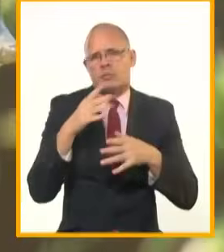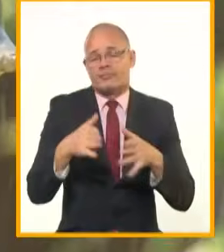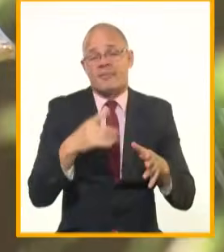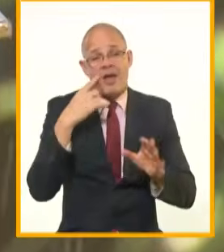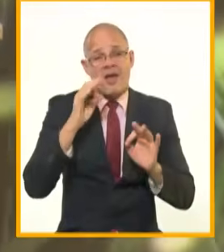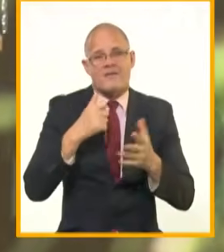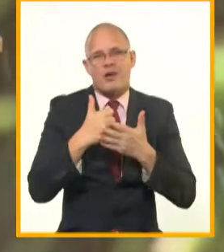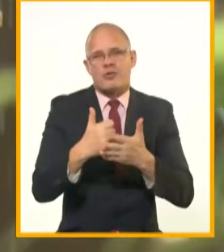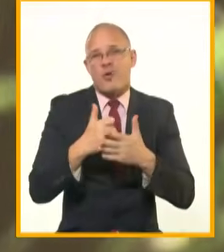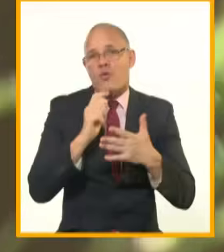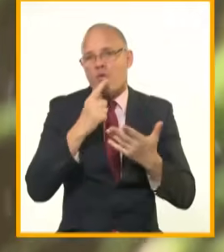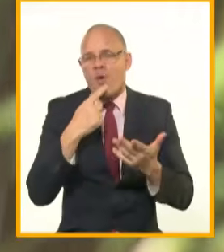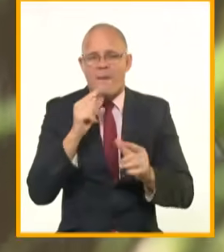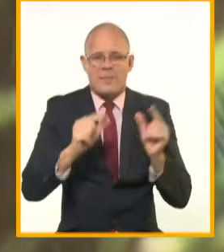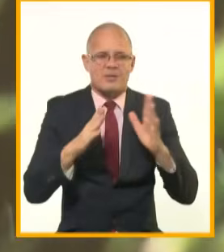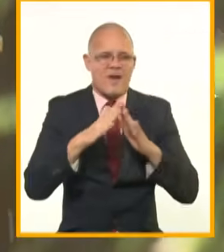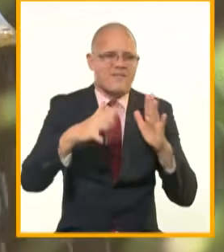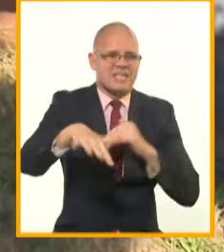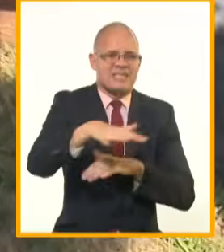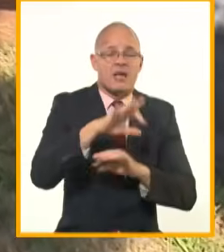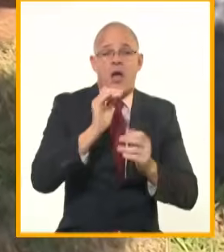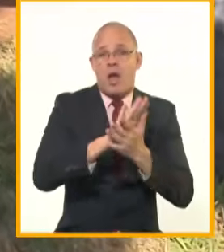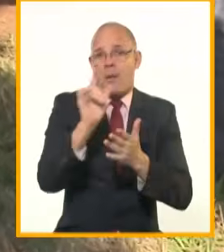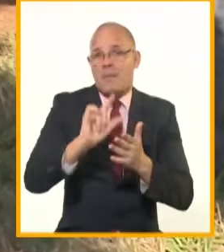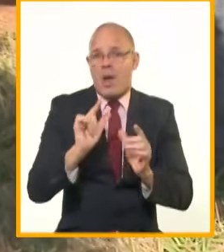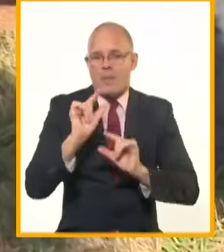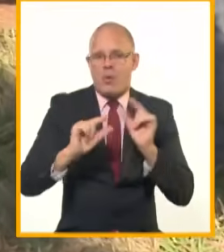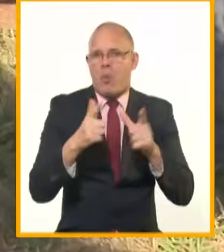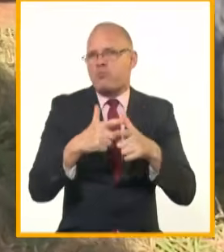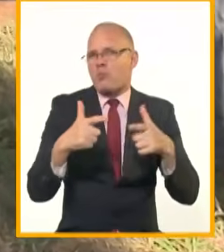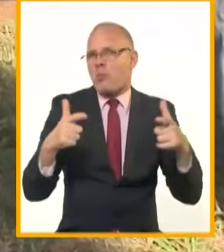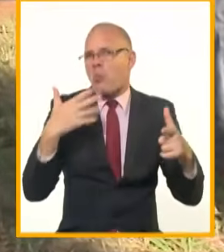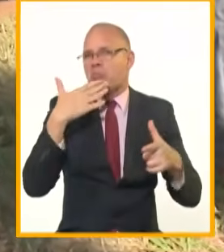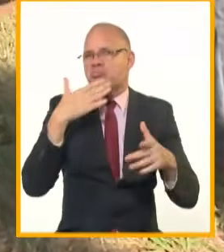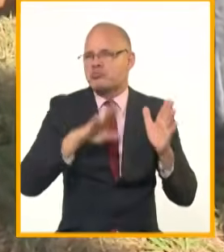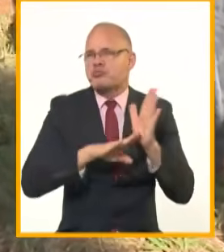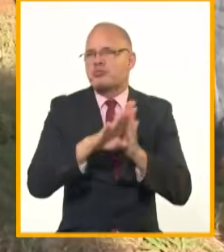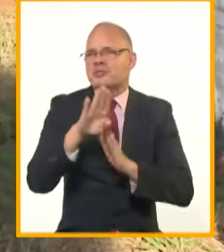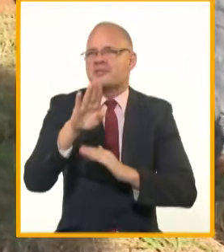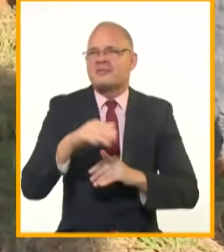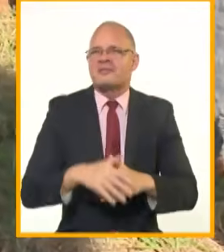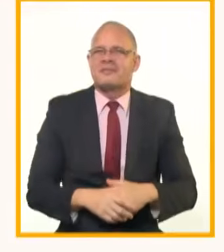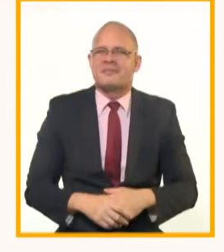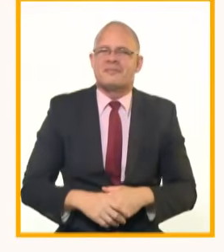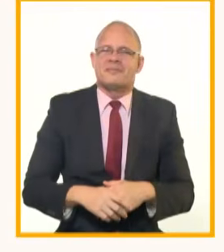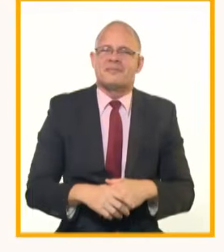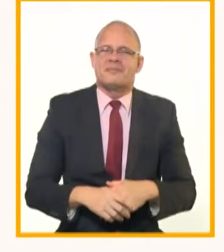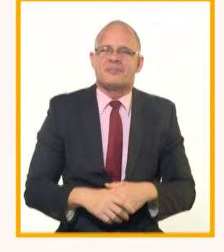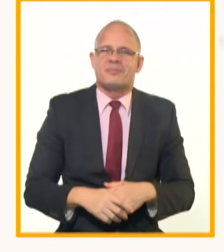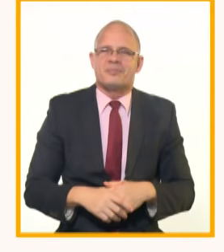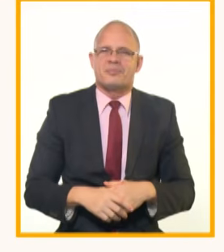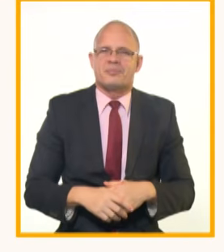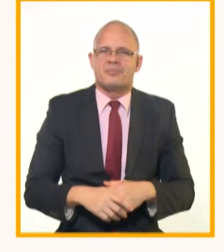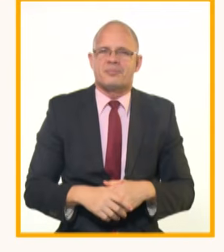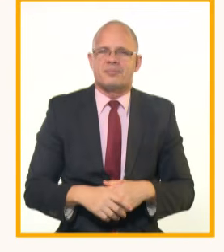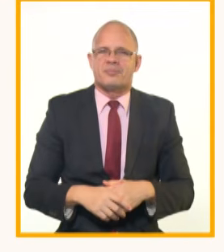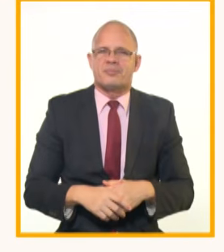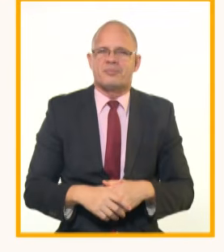la calidad de vida en una provincia que crece junto a sus pobladores. Jency Rivera, Canal Cubano de